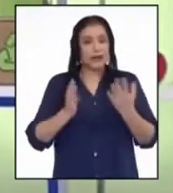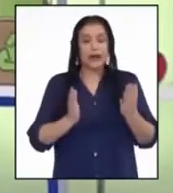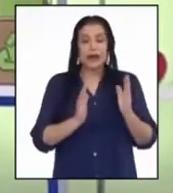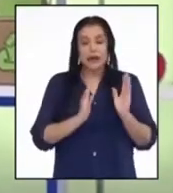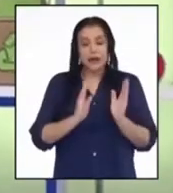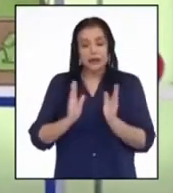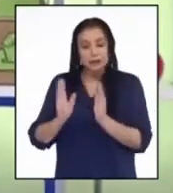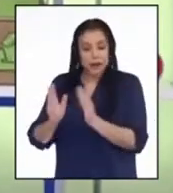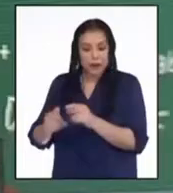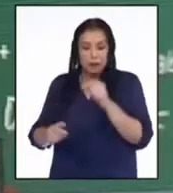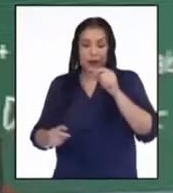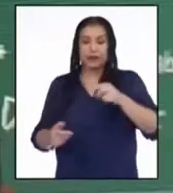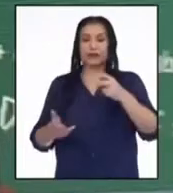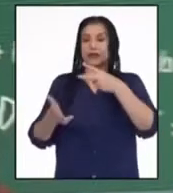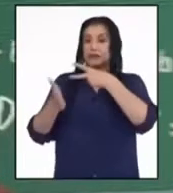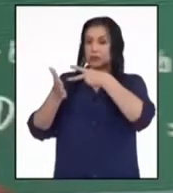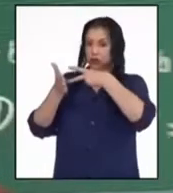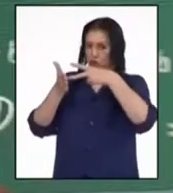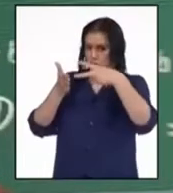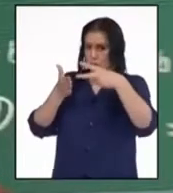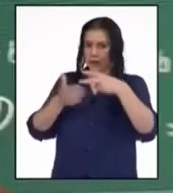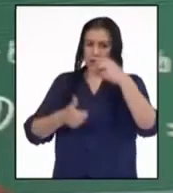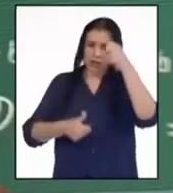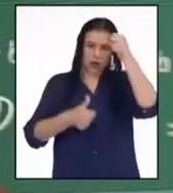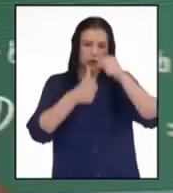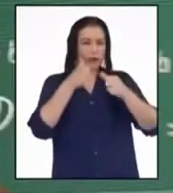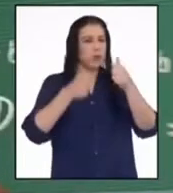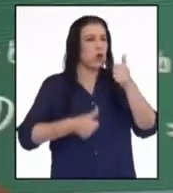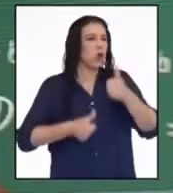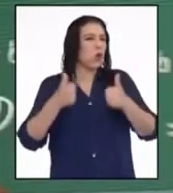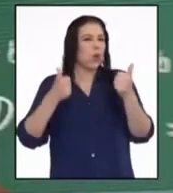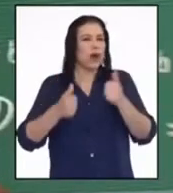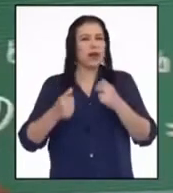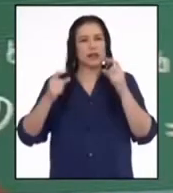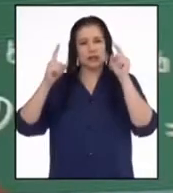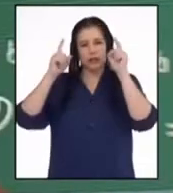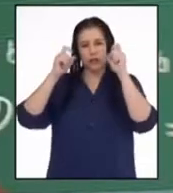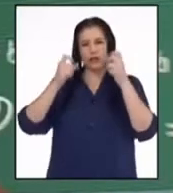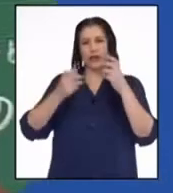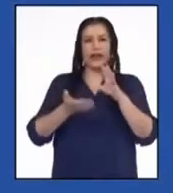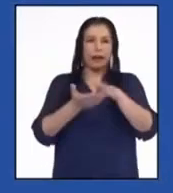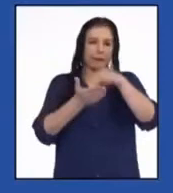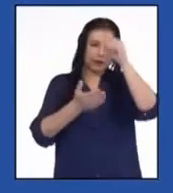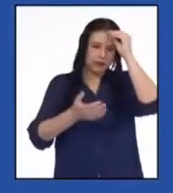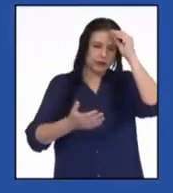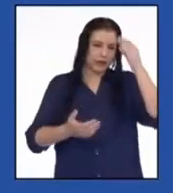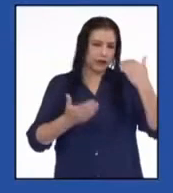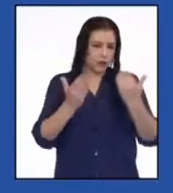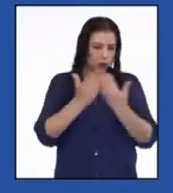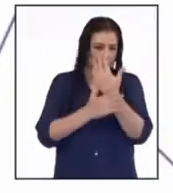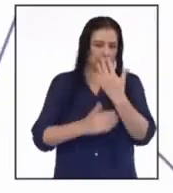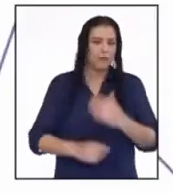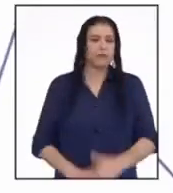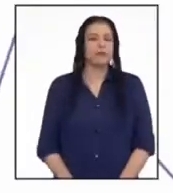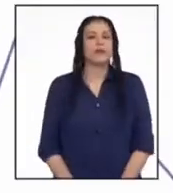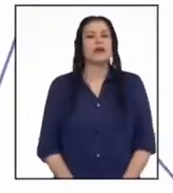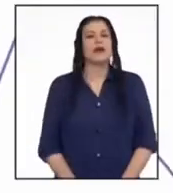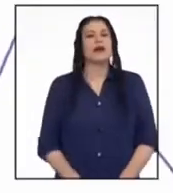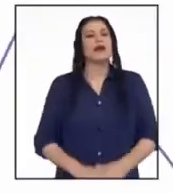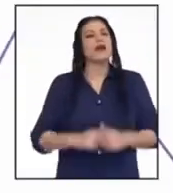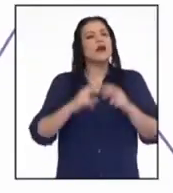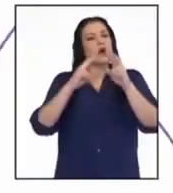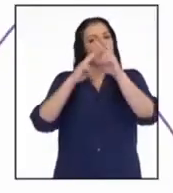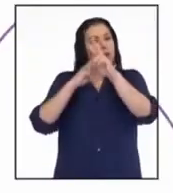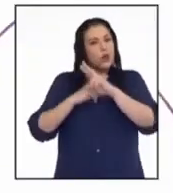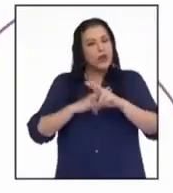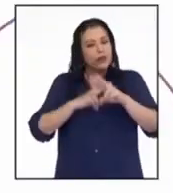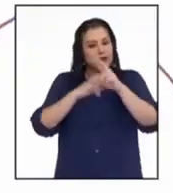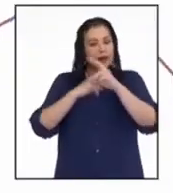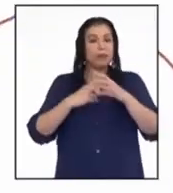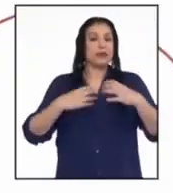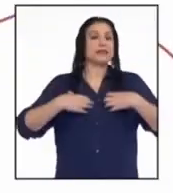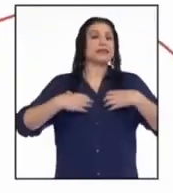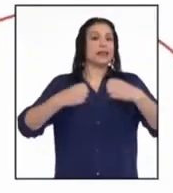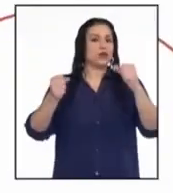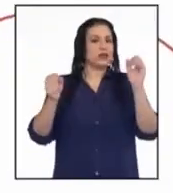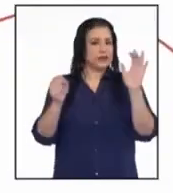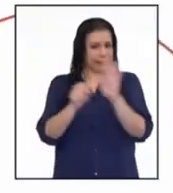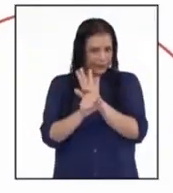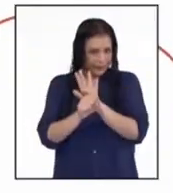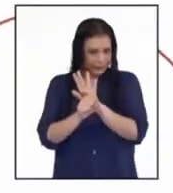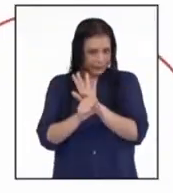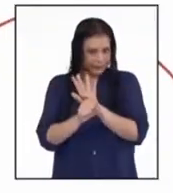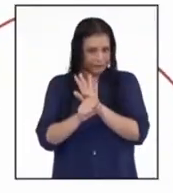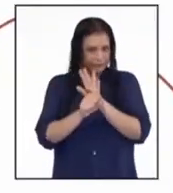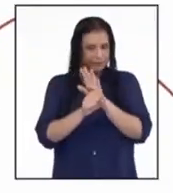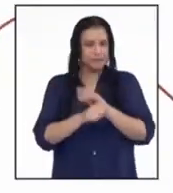para estos 15 días. Recordemos cuál fue la denominación de nuestra experiencia de aprendizaje. ¡Cuidemos nuestra salud